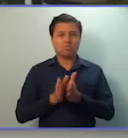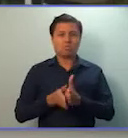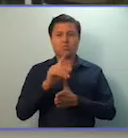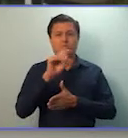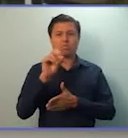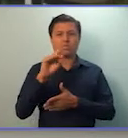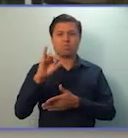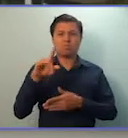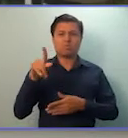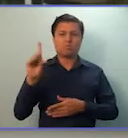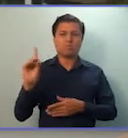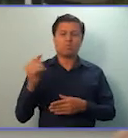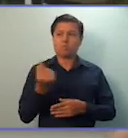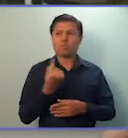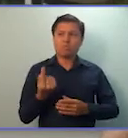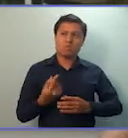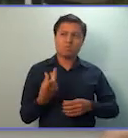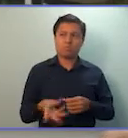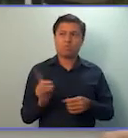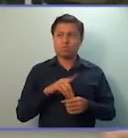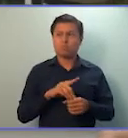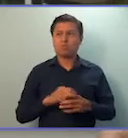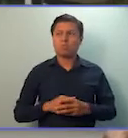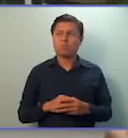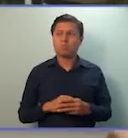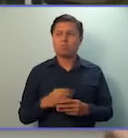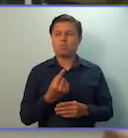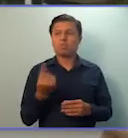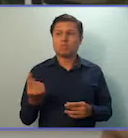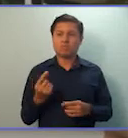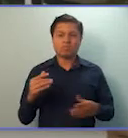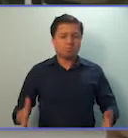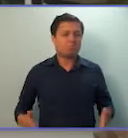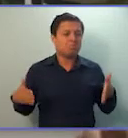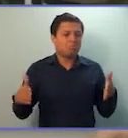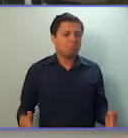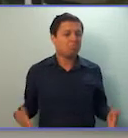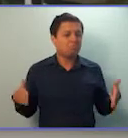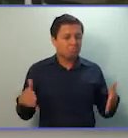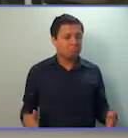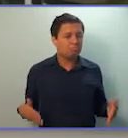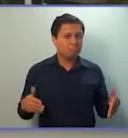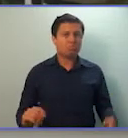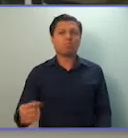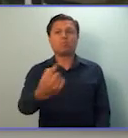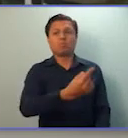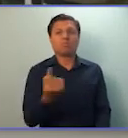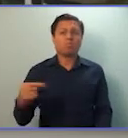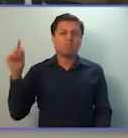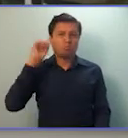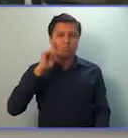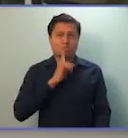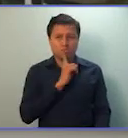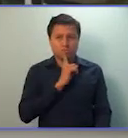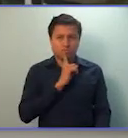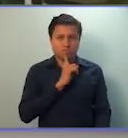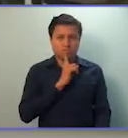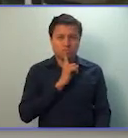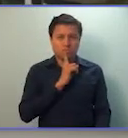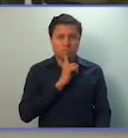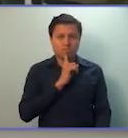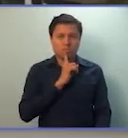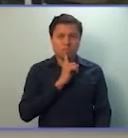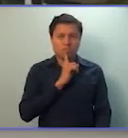de distintas personas de discapacidad personas de silla de ruedas de personas sordas personas